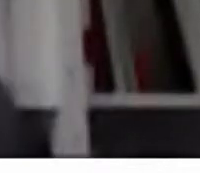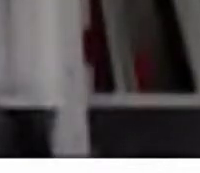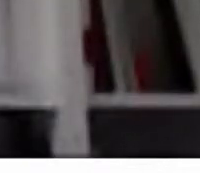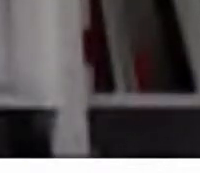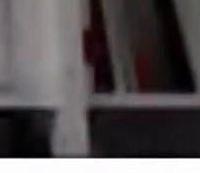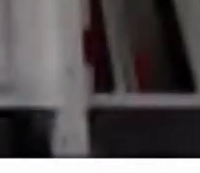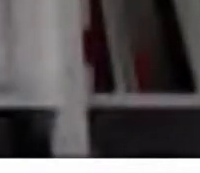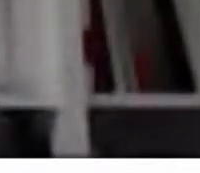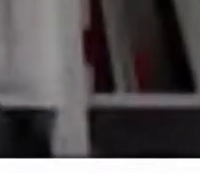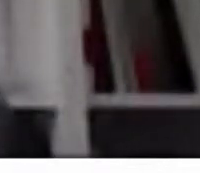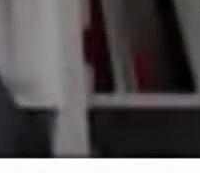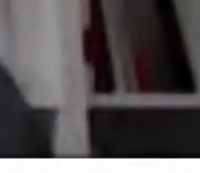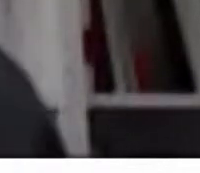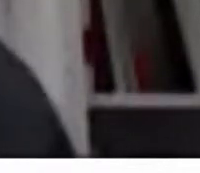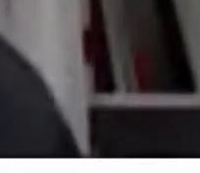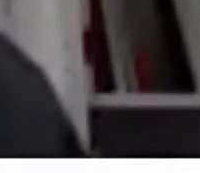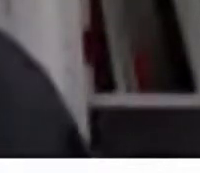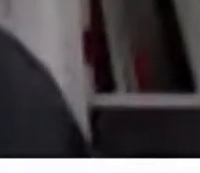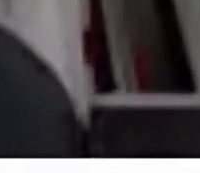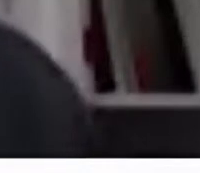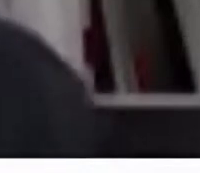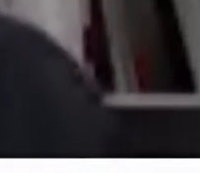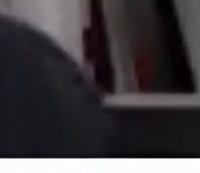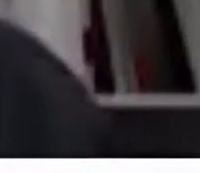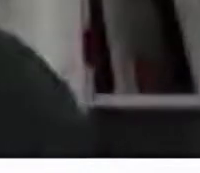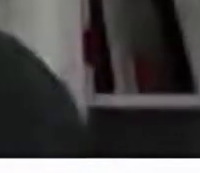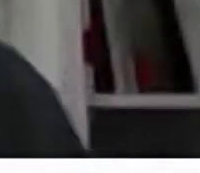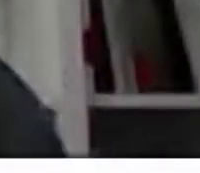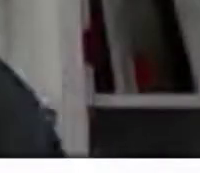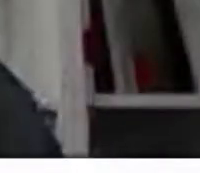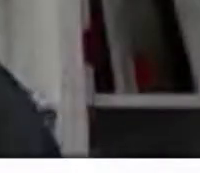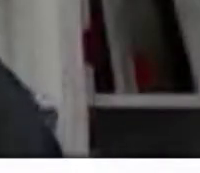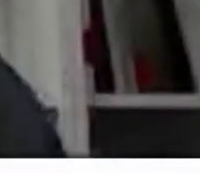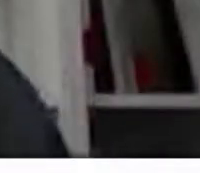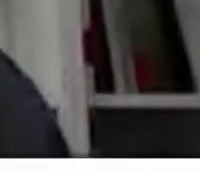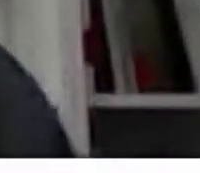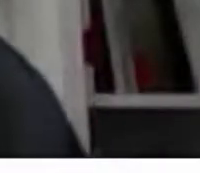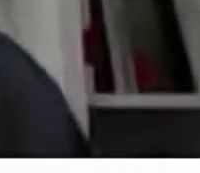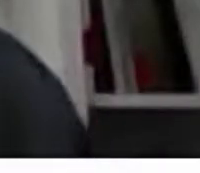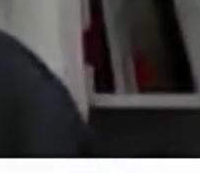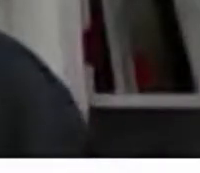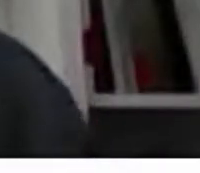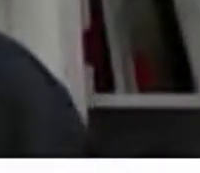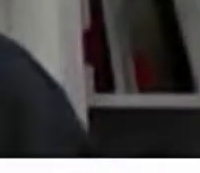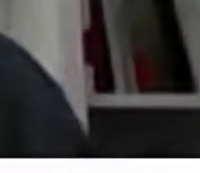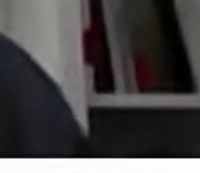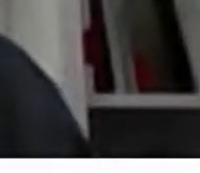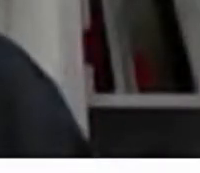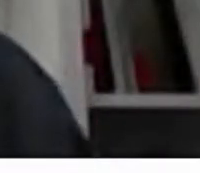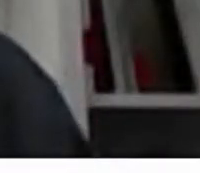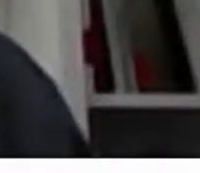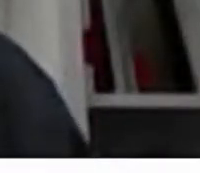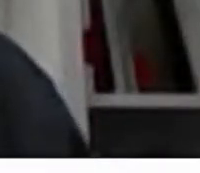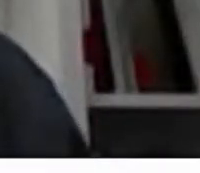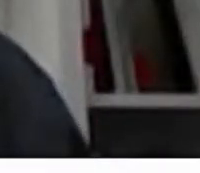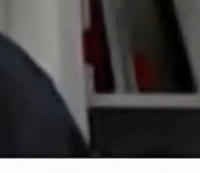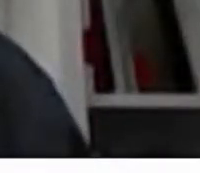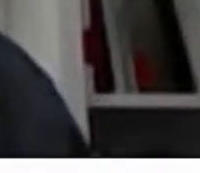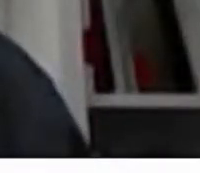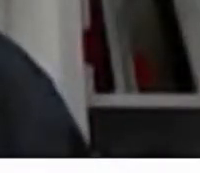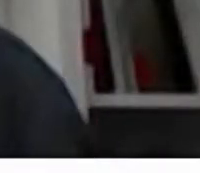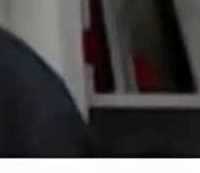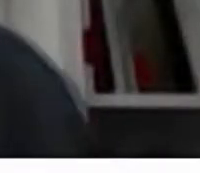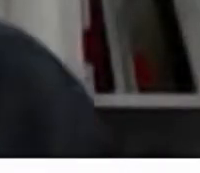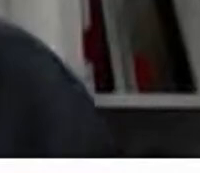Entonces, señor presidente, acompañamos este proyecto. Lo acompañamos pidiendo que